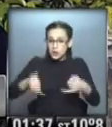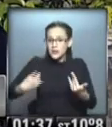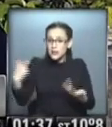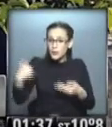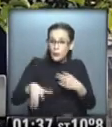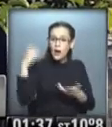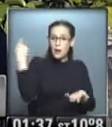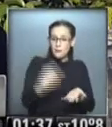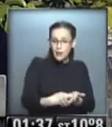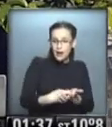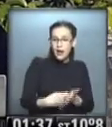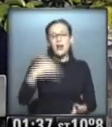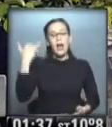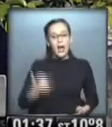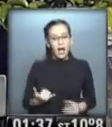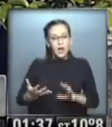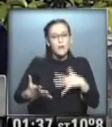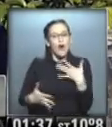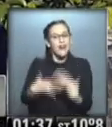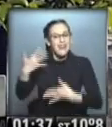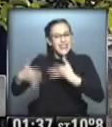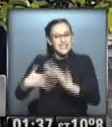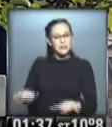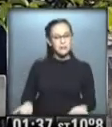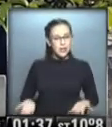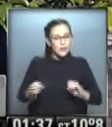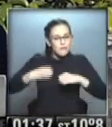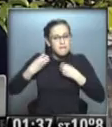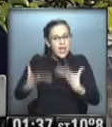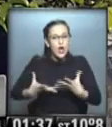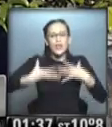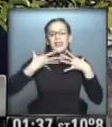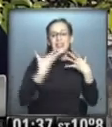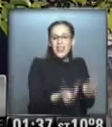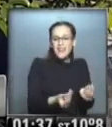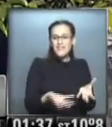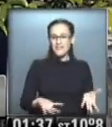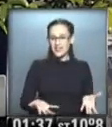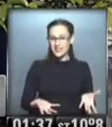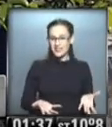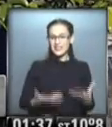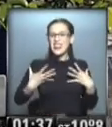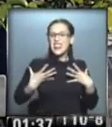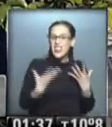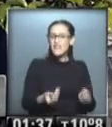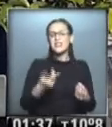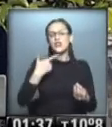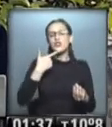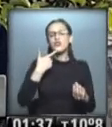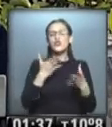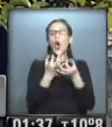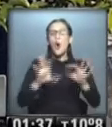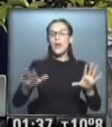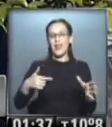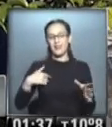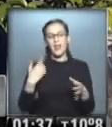mantiene su proceso de crecimiento autónomo y de defensa de la soberanía, que es lo que le permite cancelar la deuda social y poder